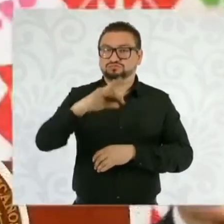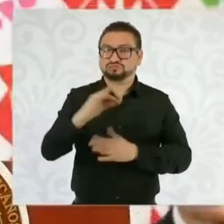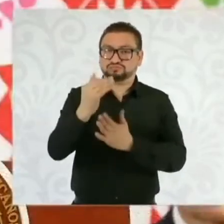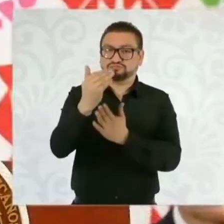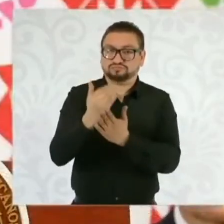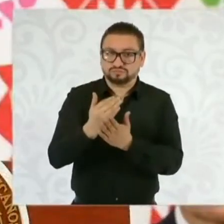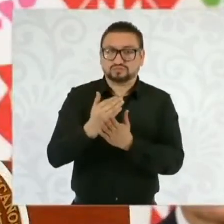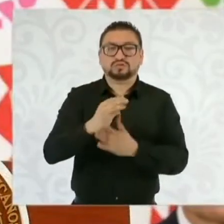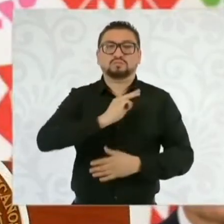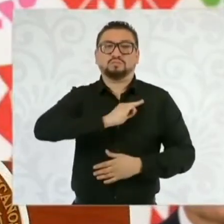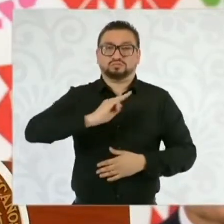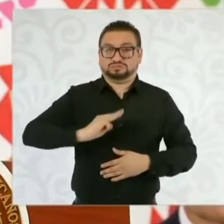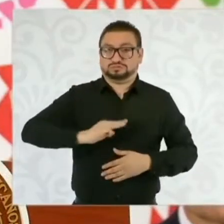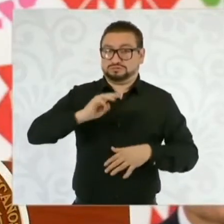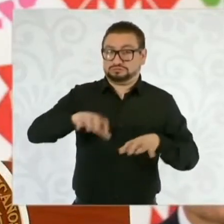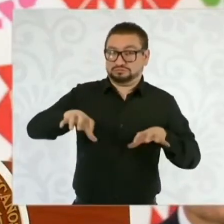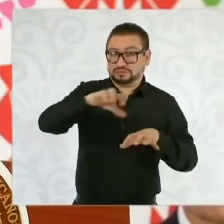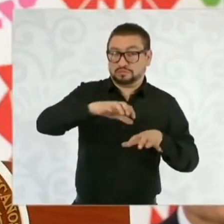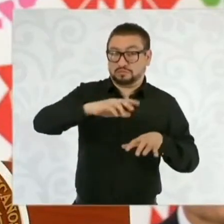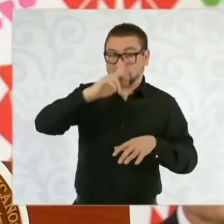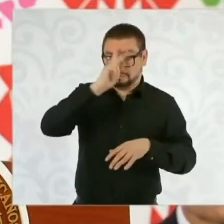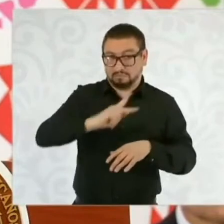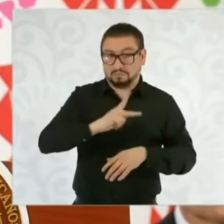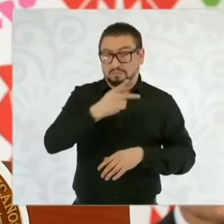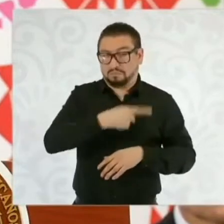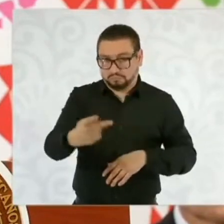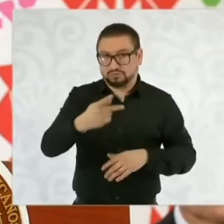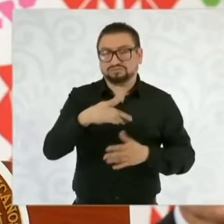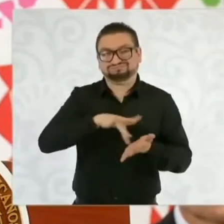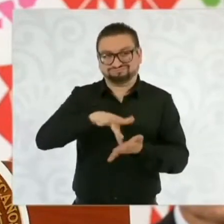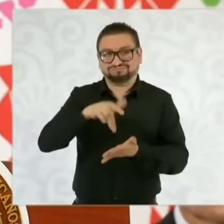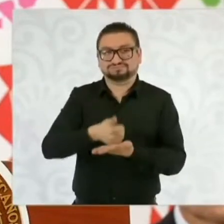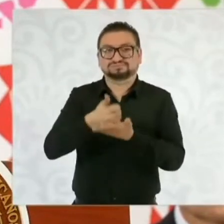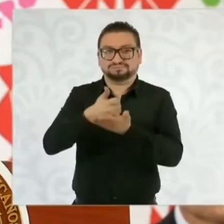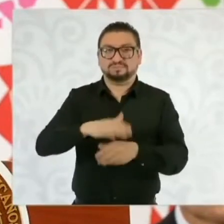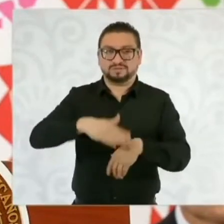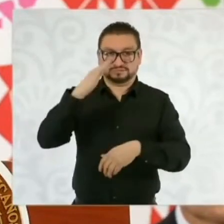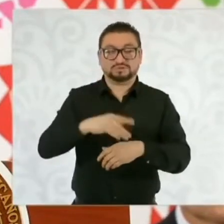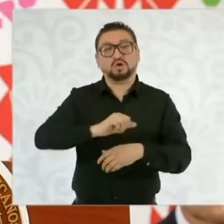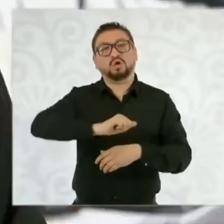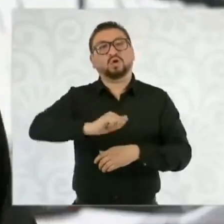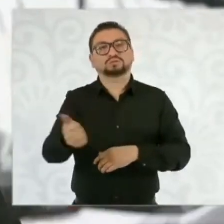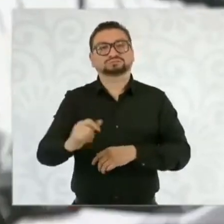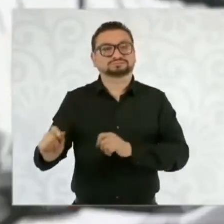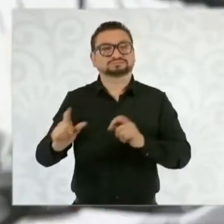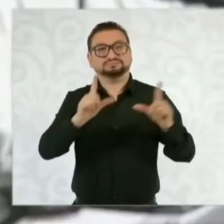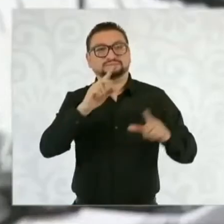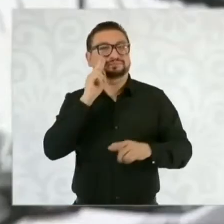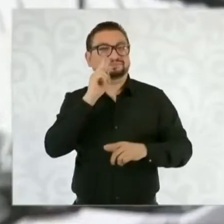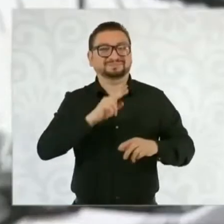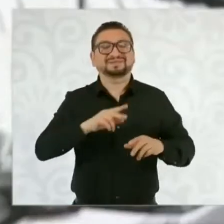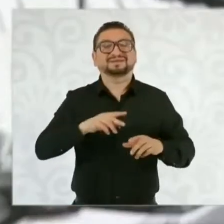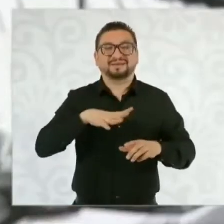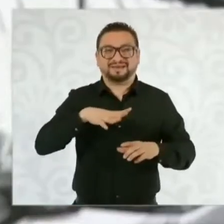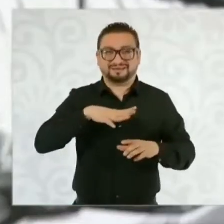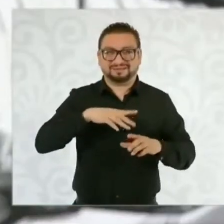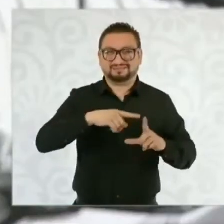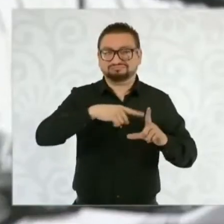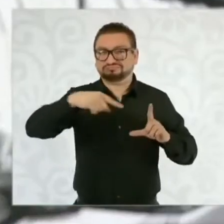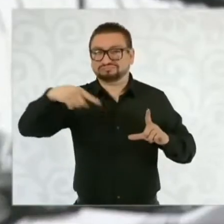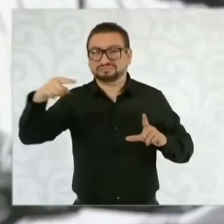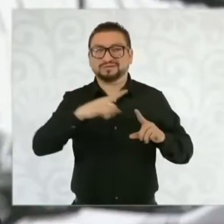66.2%. Hablamos de los municipios más pobres del país. Siguiente, por favor. Y bueno, decir que en esta gráfica podemos